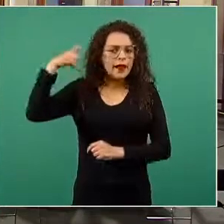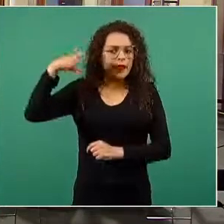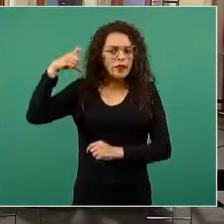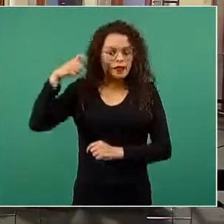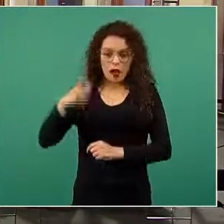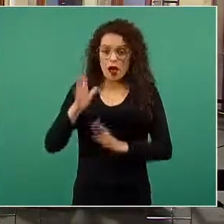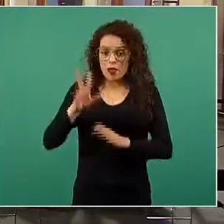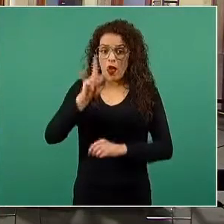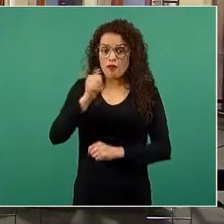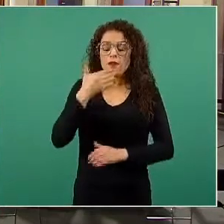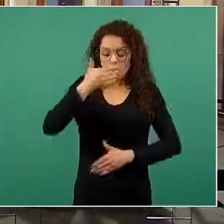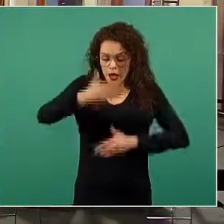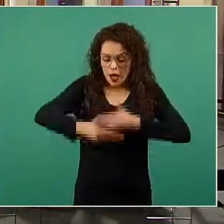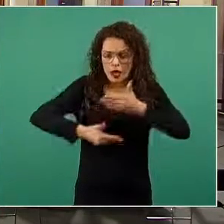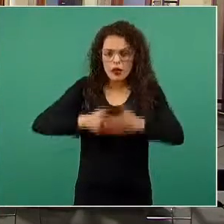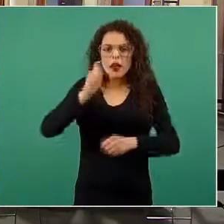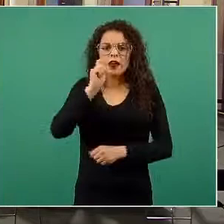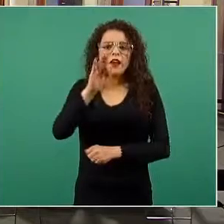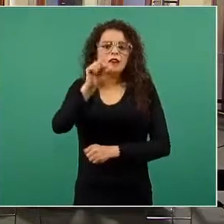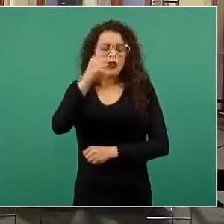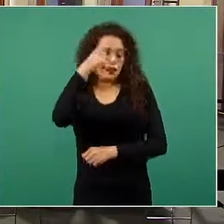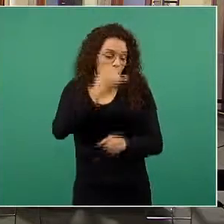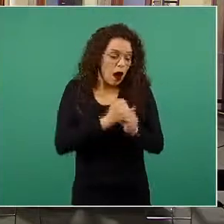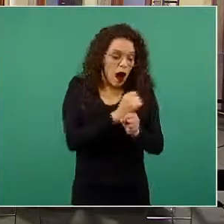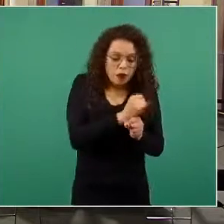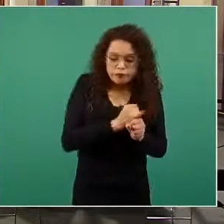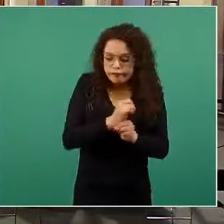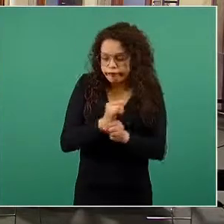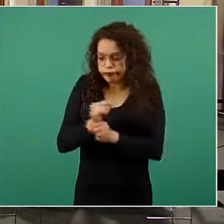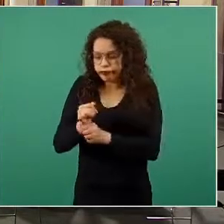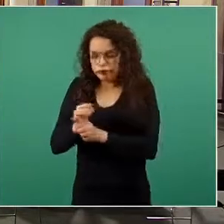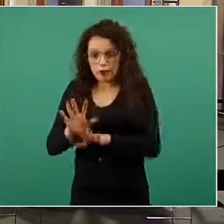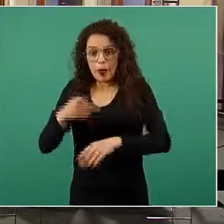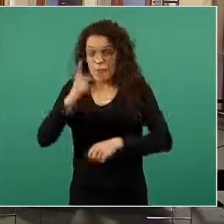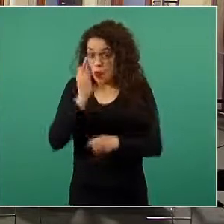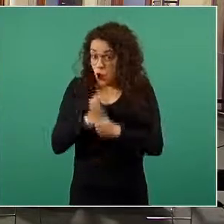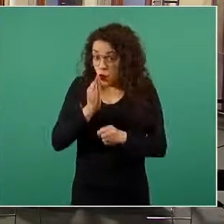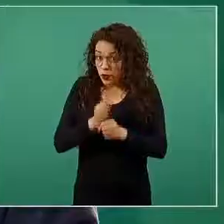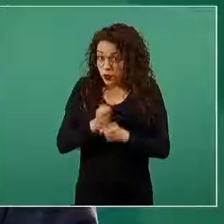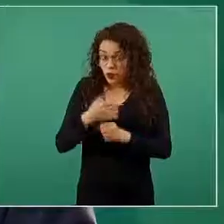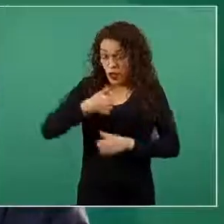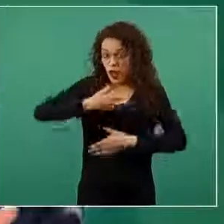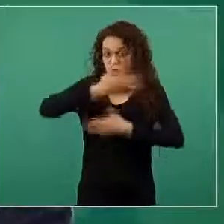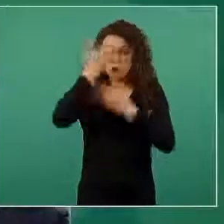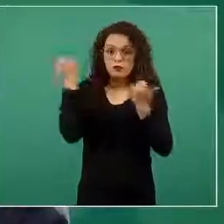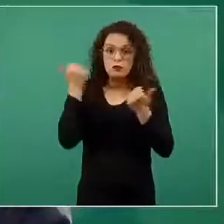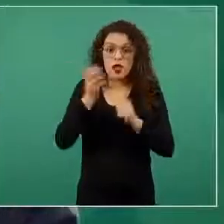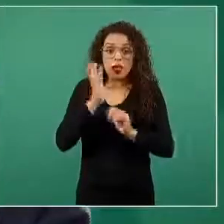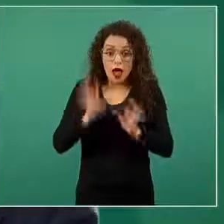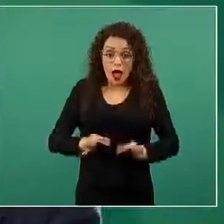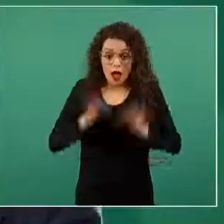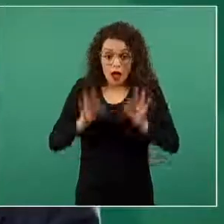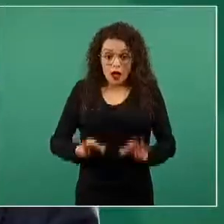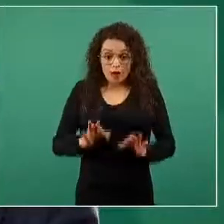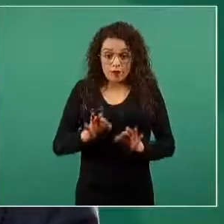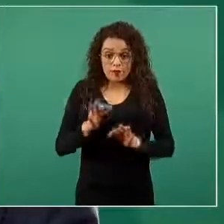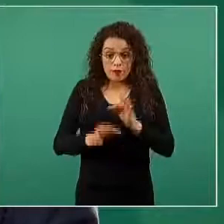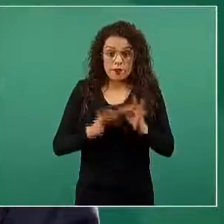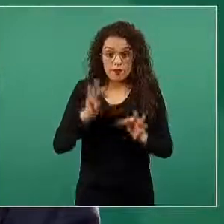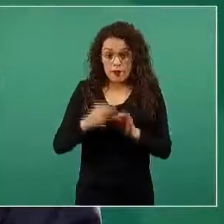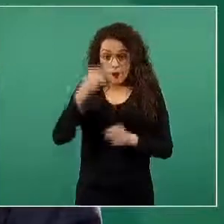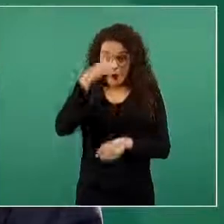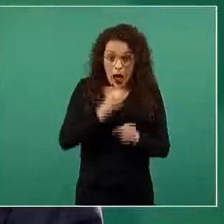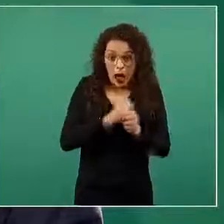cierto avance en las fases de investigación básica, pero desconozco en este momento si también ya están listos para la investigación